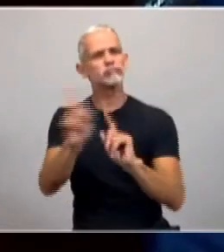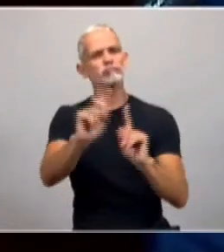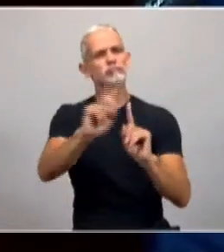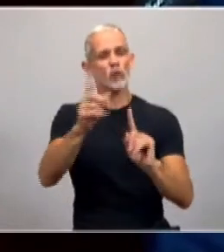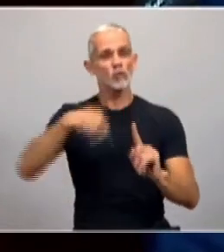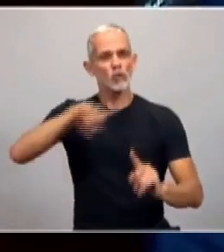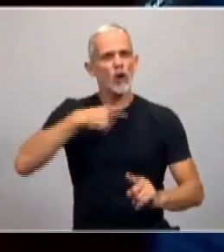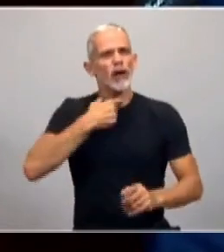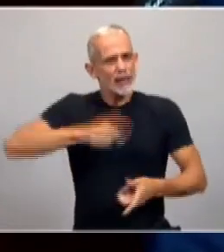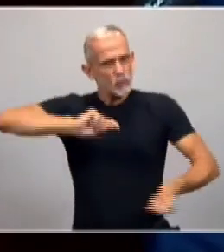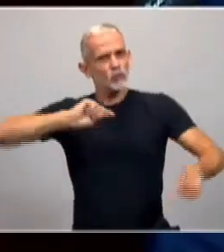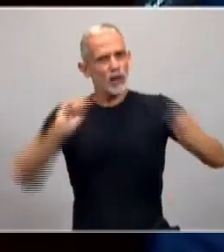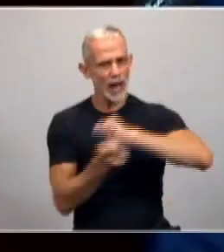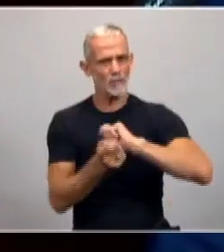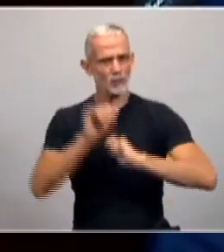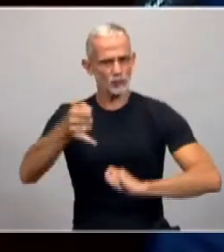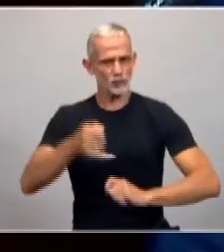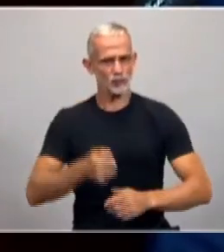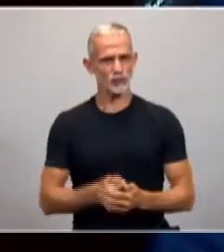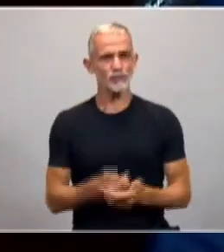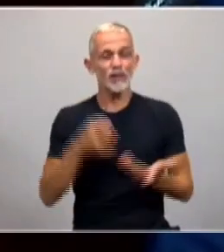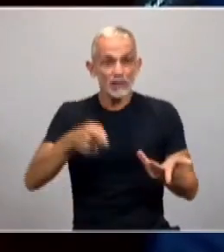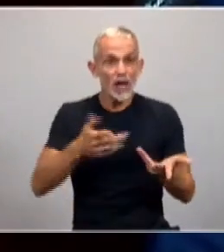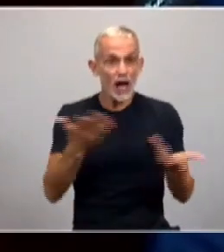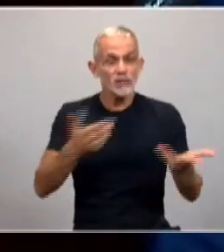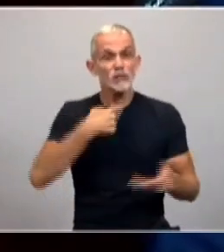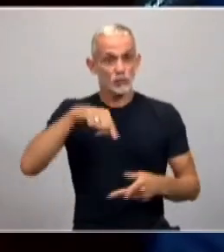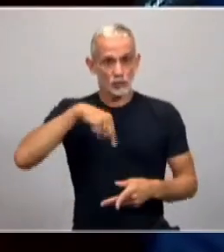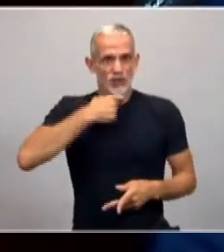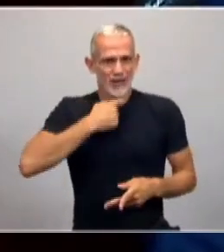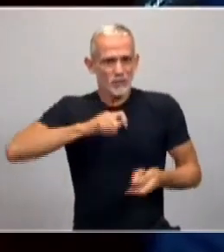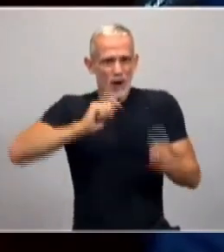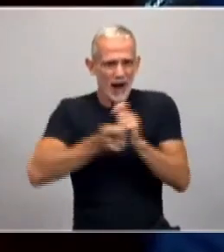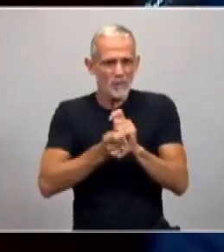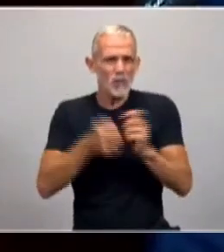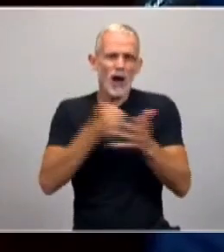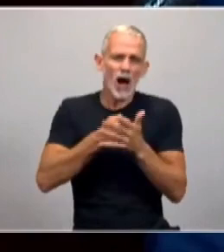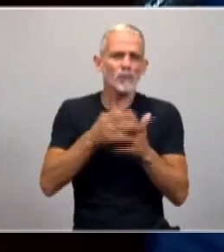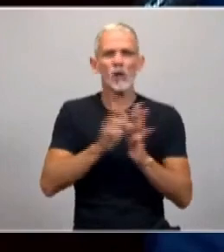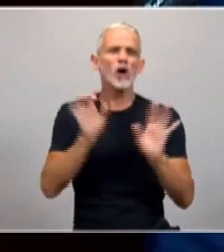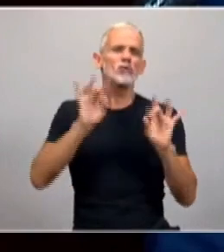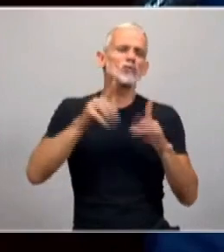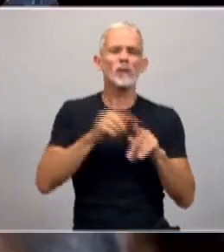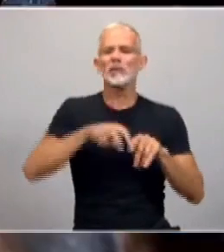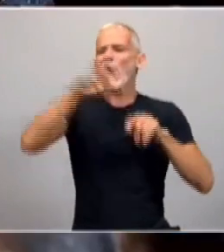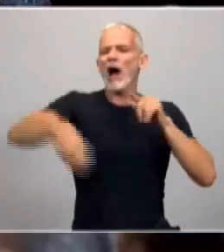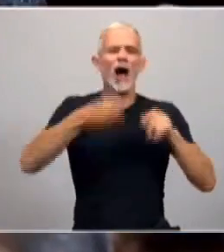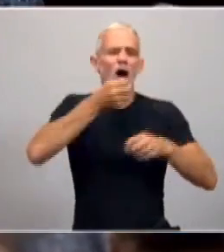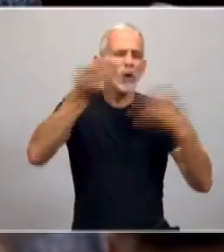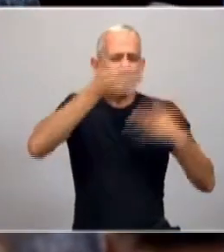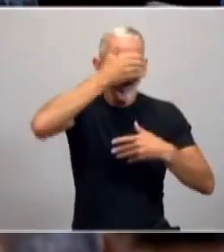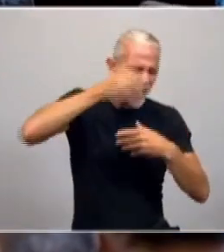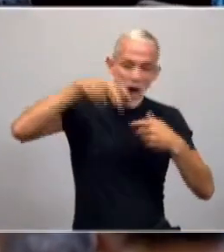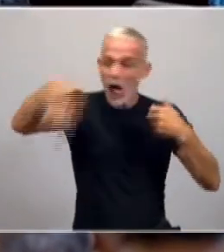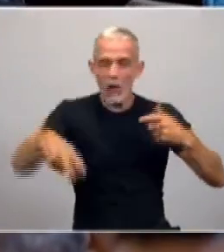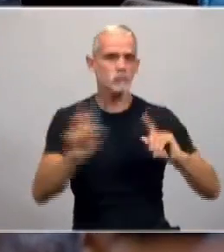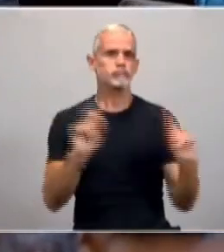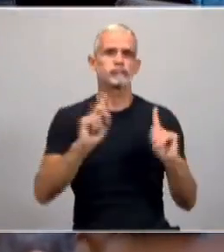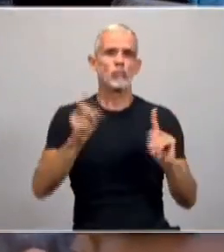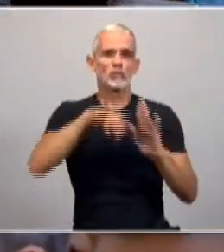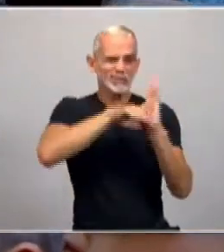verdadero gobierno de la transformación. Pero esta voluntad de transformar no implica saltar al abismo o experimentar con